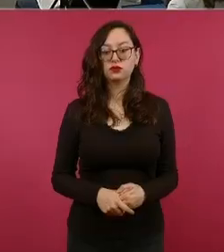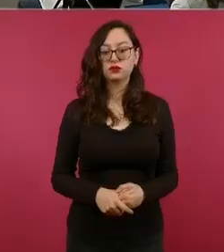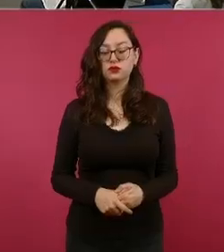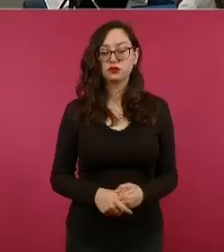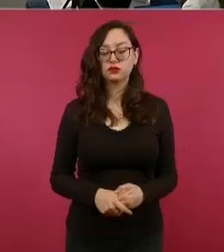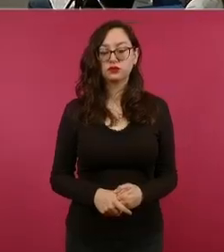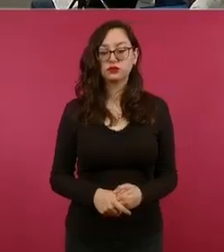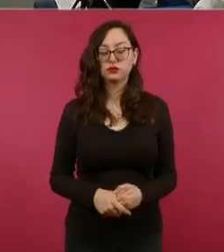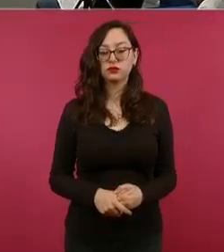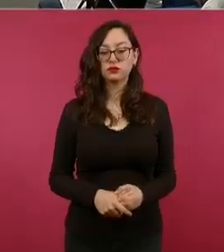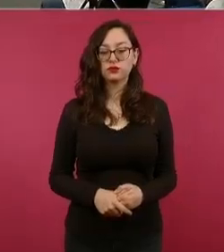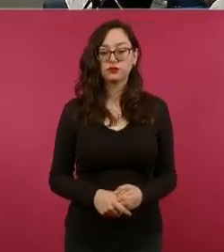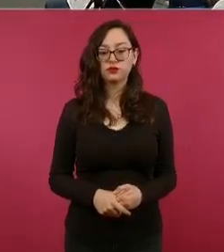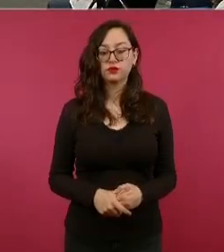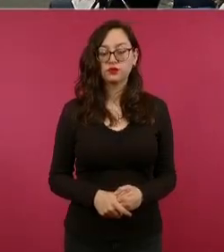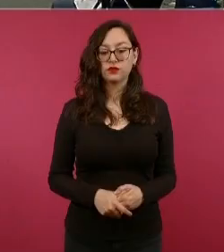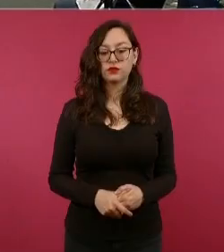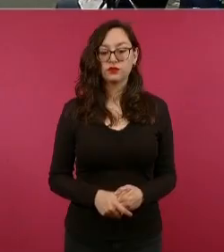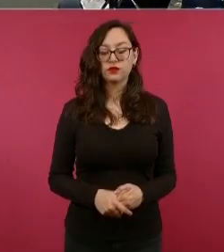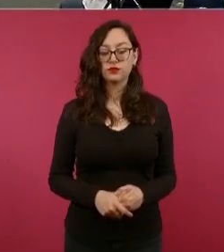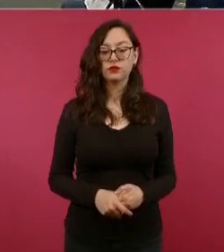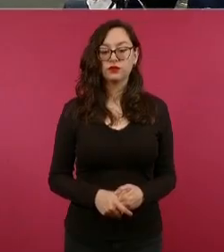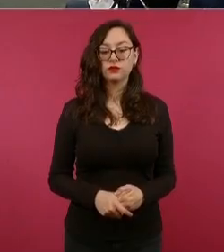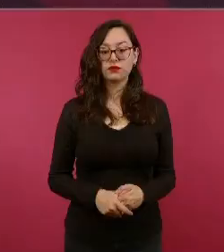Otra cuestión que podría